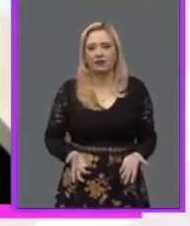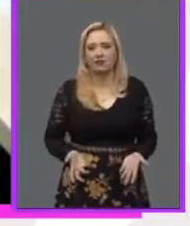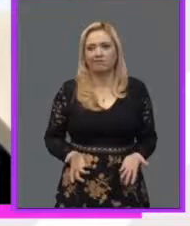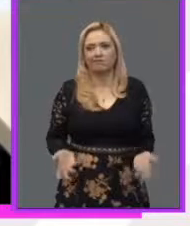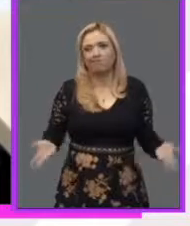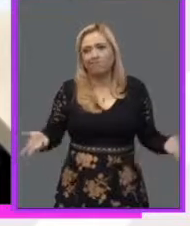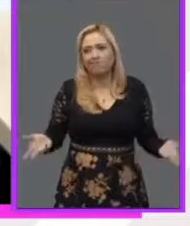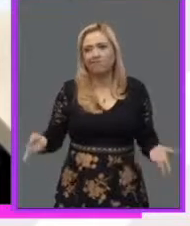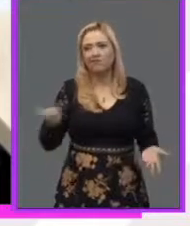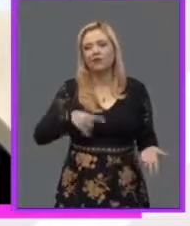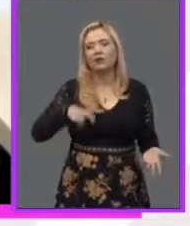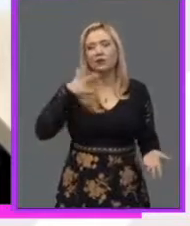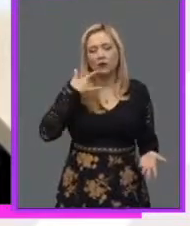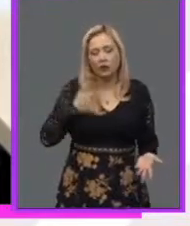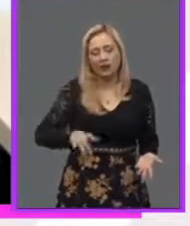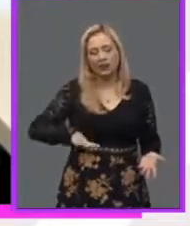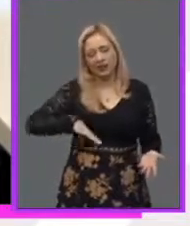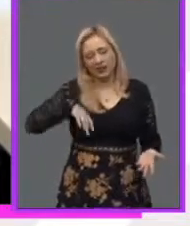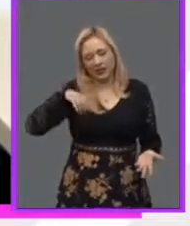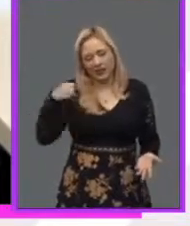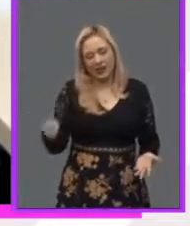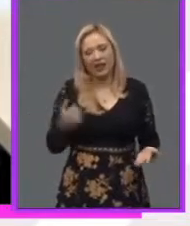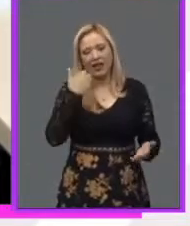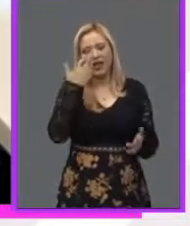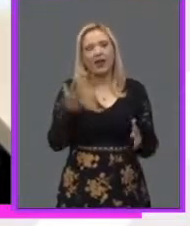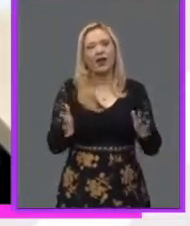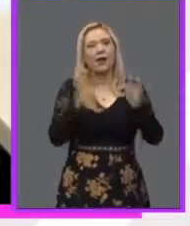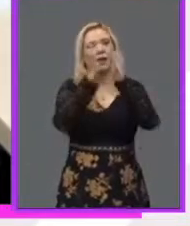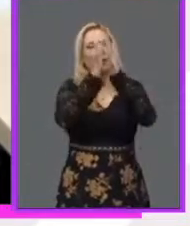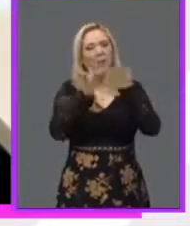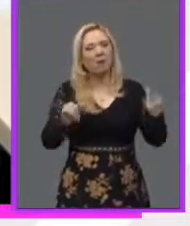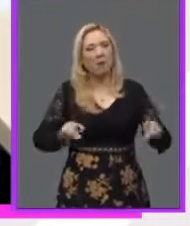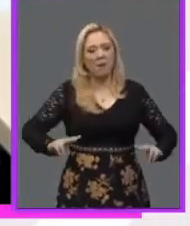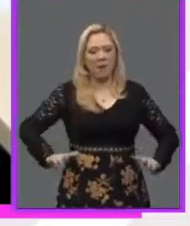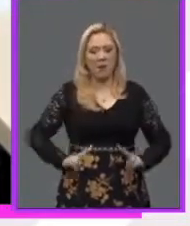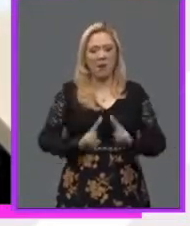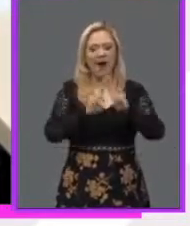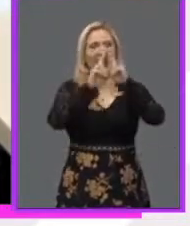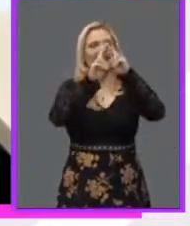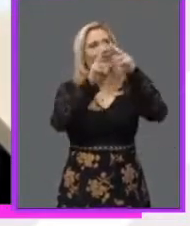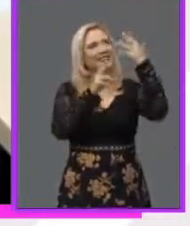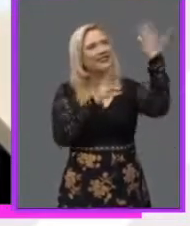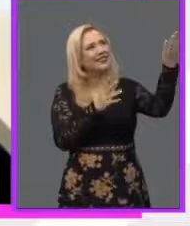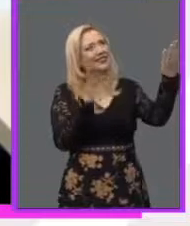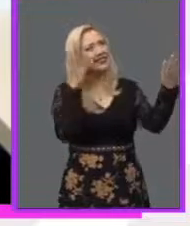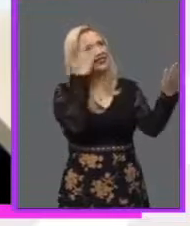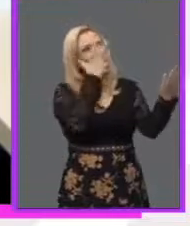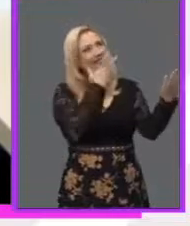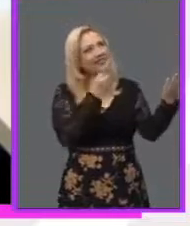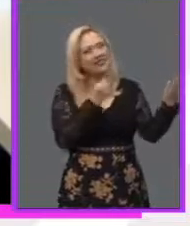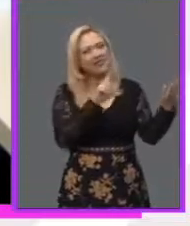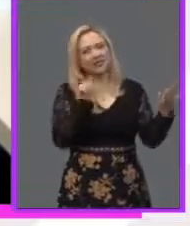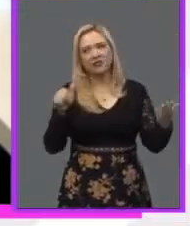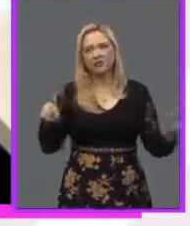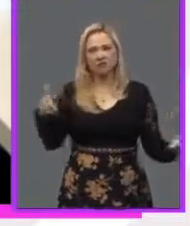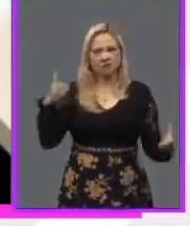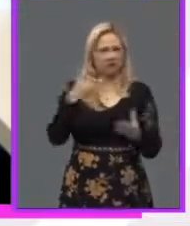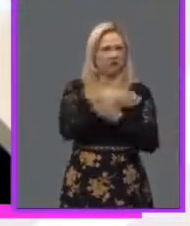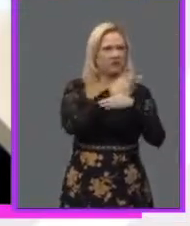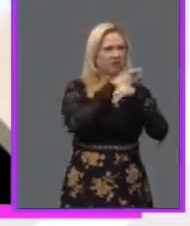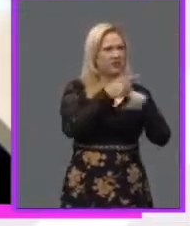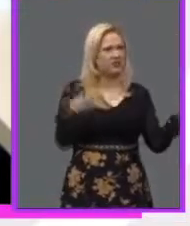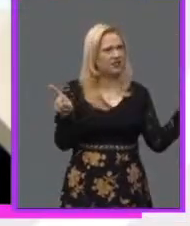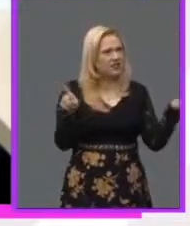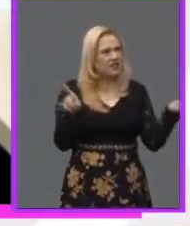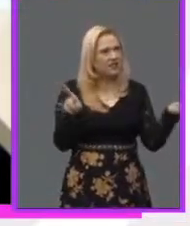que tanto esforzarse porque París se parezca al París para los turistas termina ya no siendo un París real, ¿no? Lo mismo que ocurre con